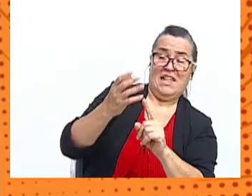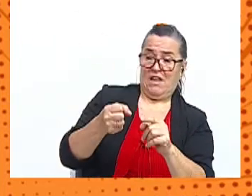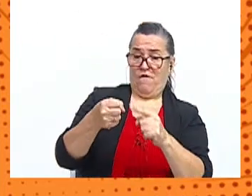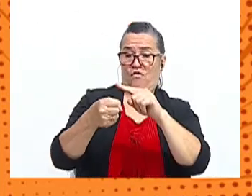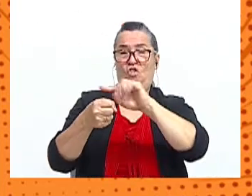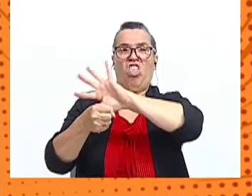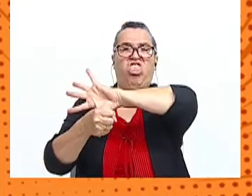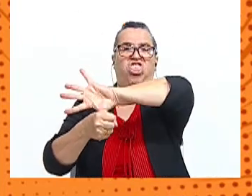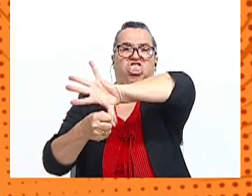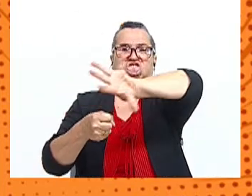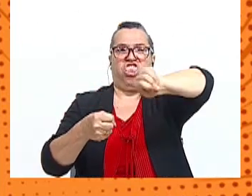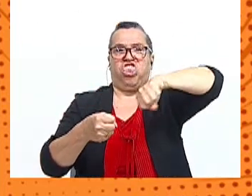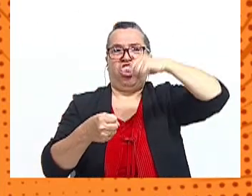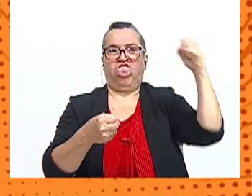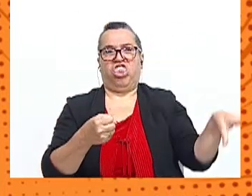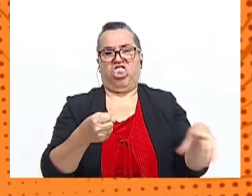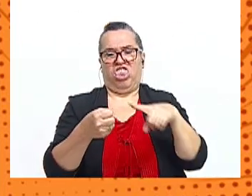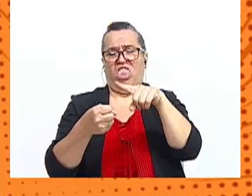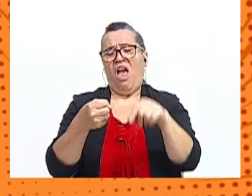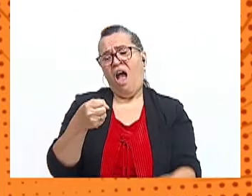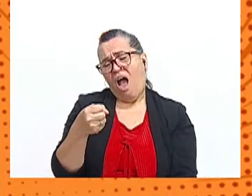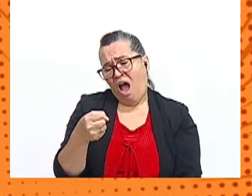destrozado su hermoso obsequio.